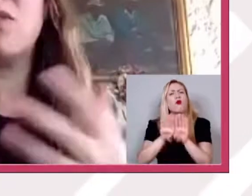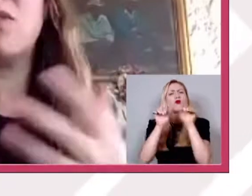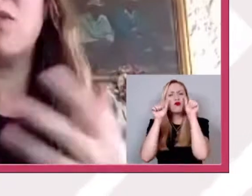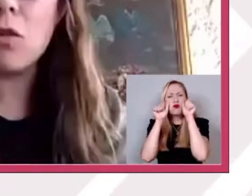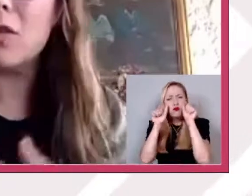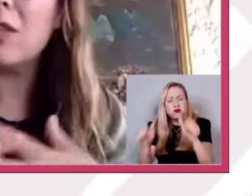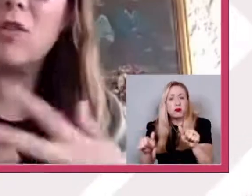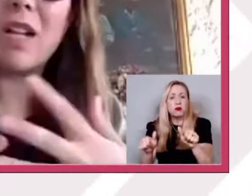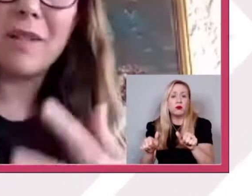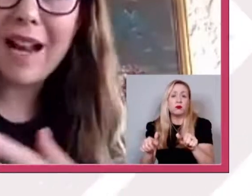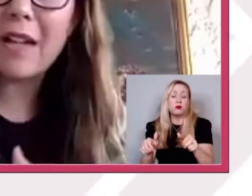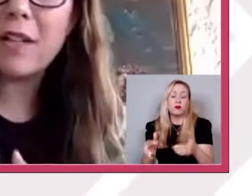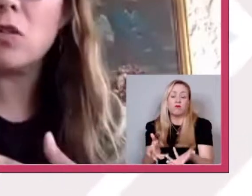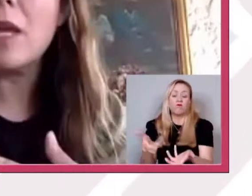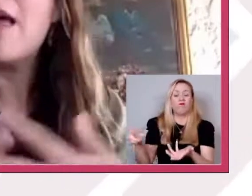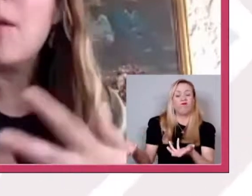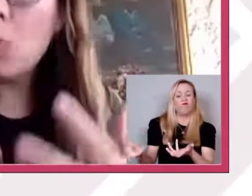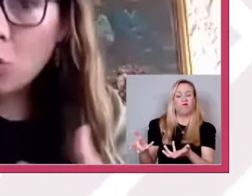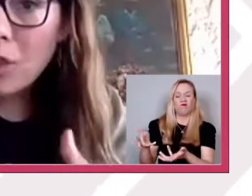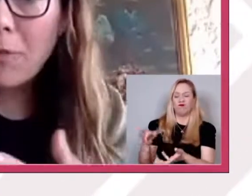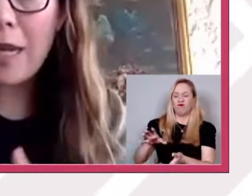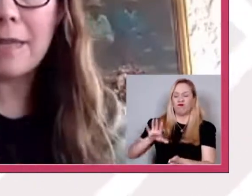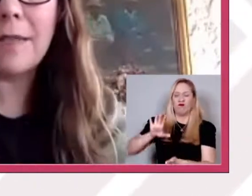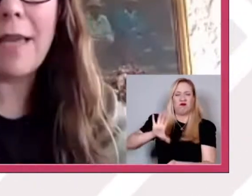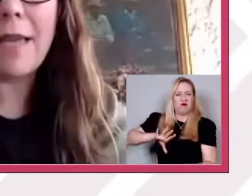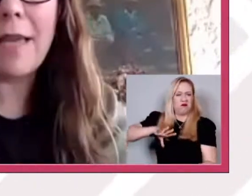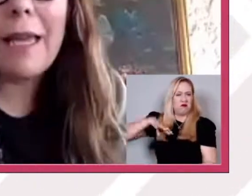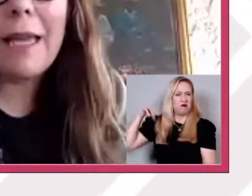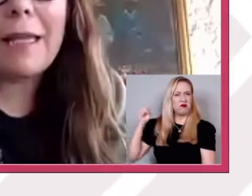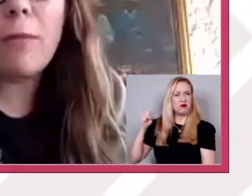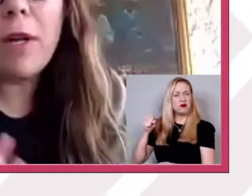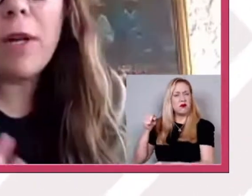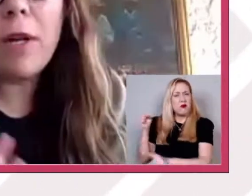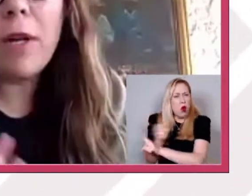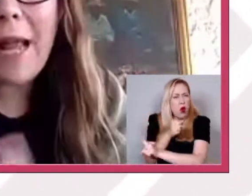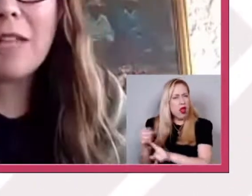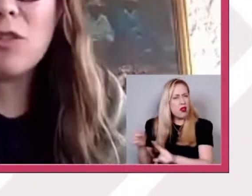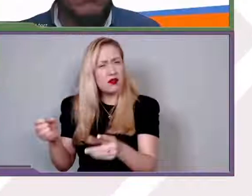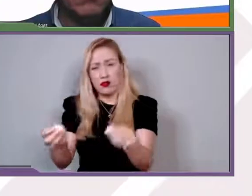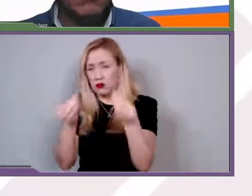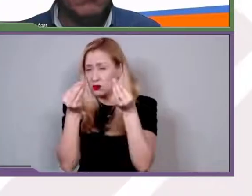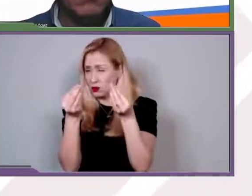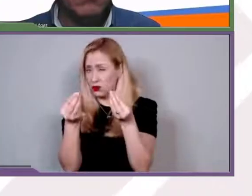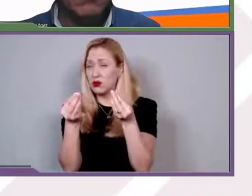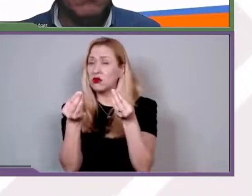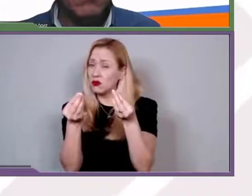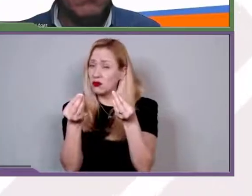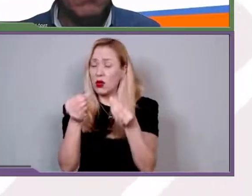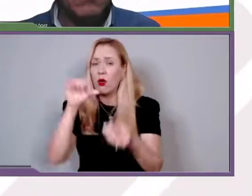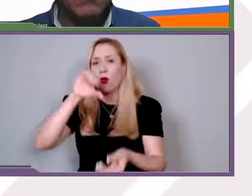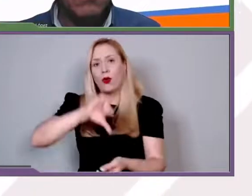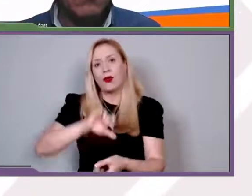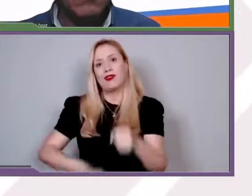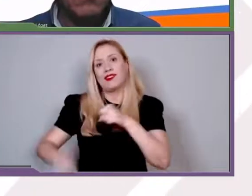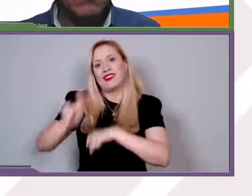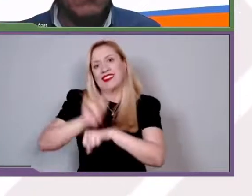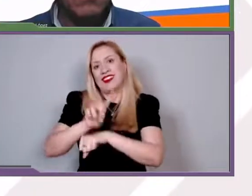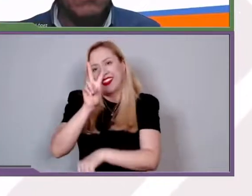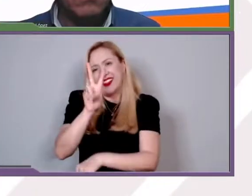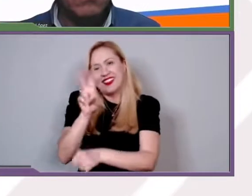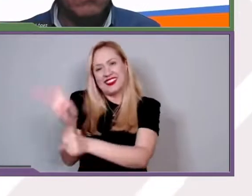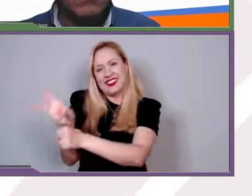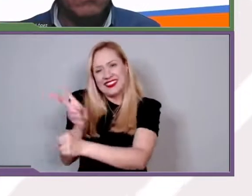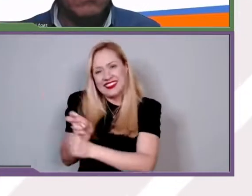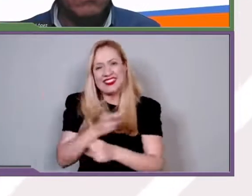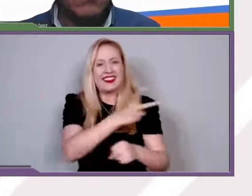tratos diferentes, con tratos arbitrarios, mucha violencia. Y bueno, pues para eso tenemos el día de hoy a dos invitados